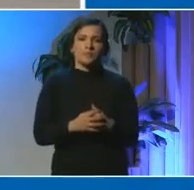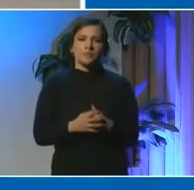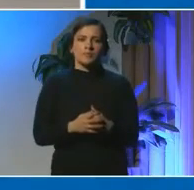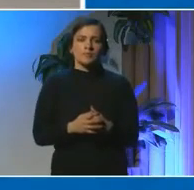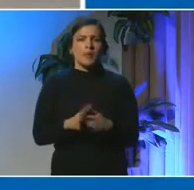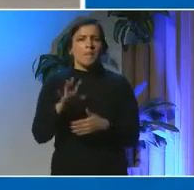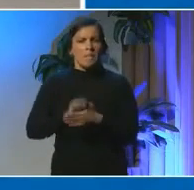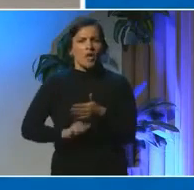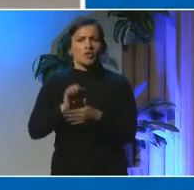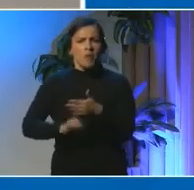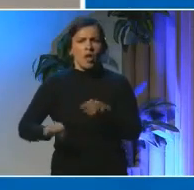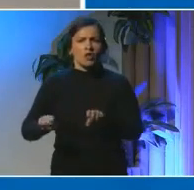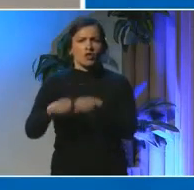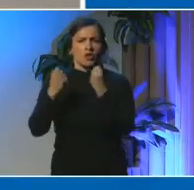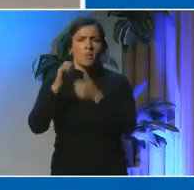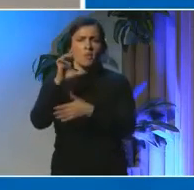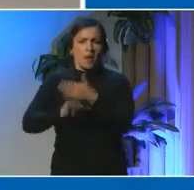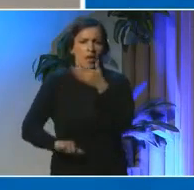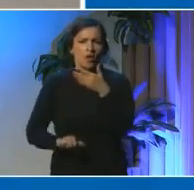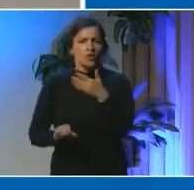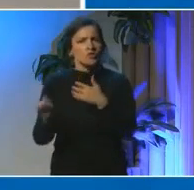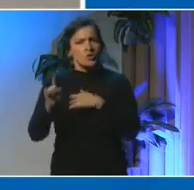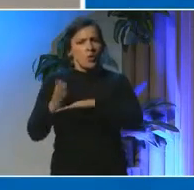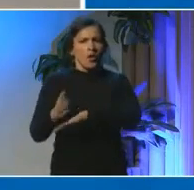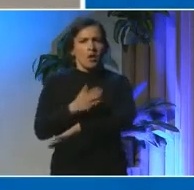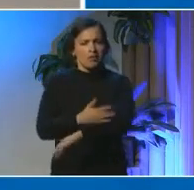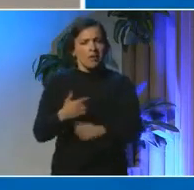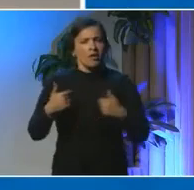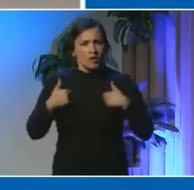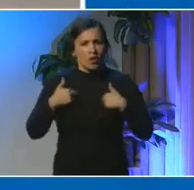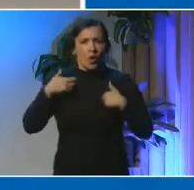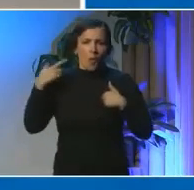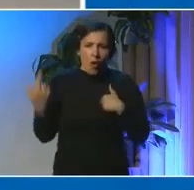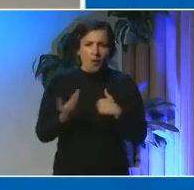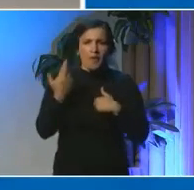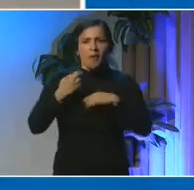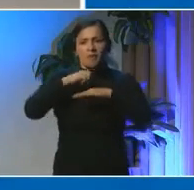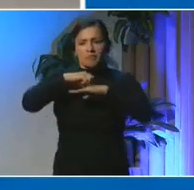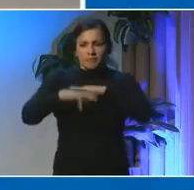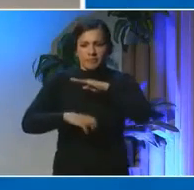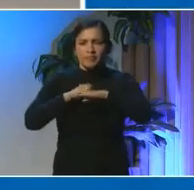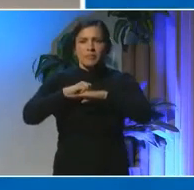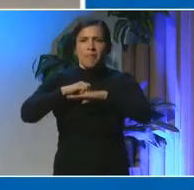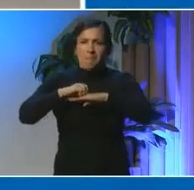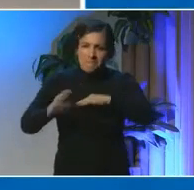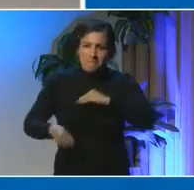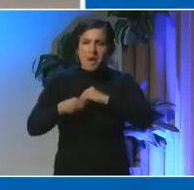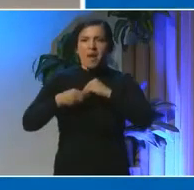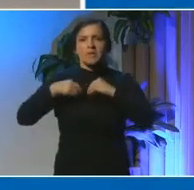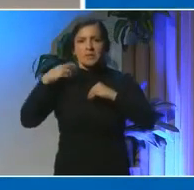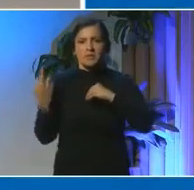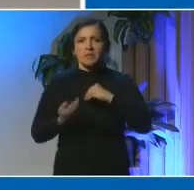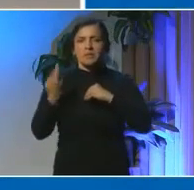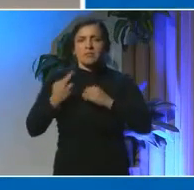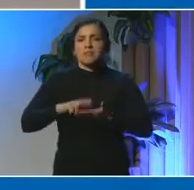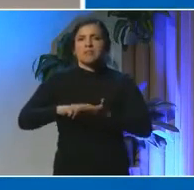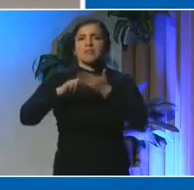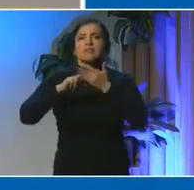menos daño sino empezar a pensar yo cómo regenero Porque además me doy cuenta que de la regeneración